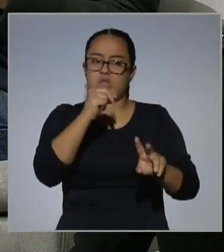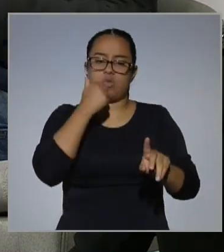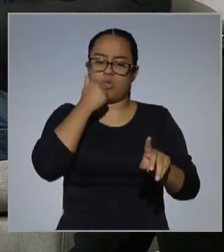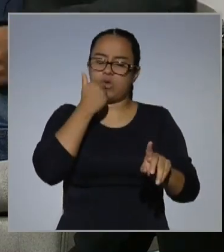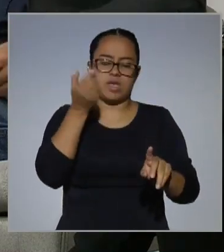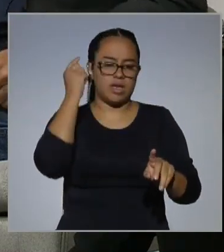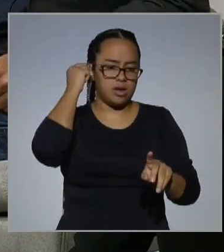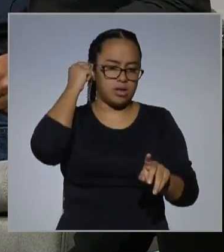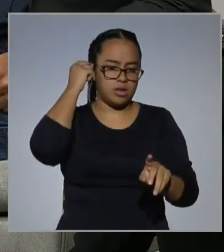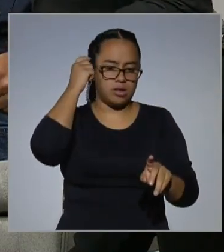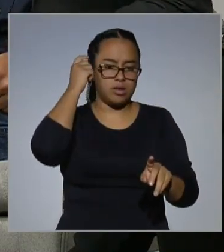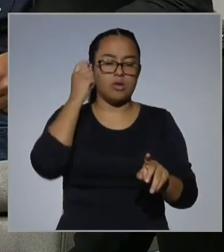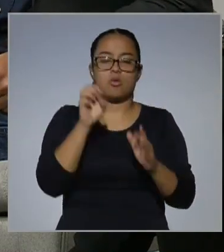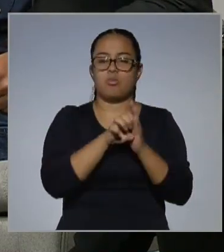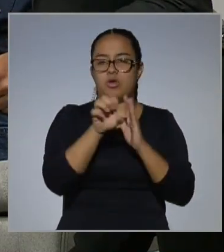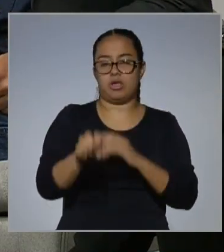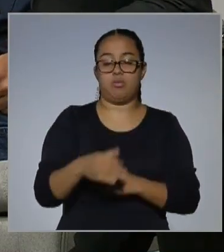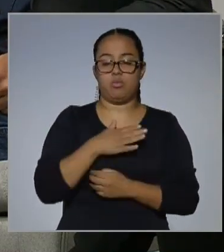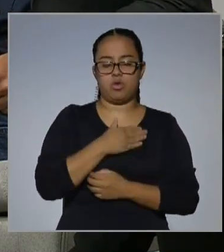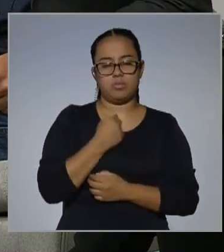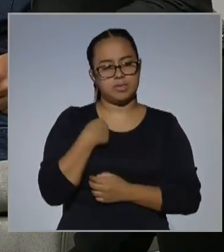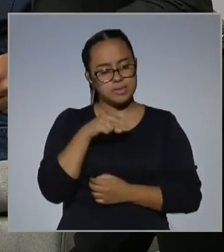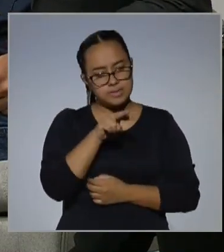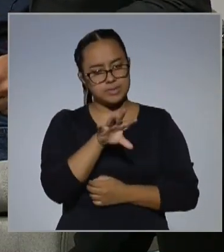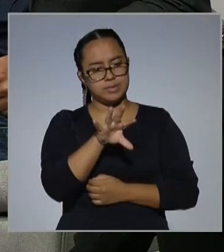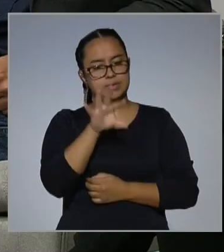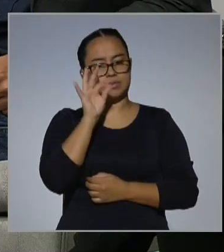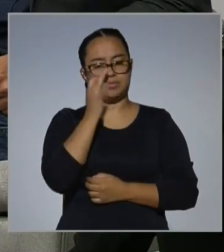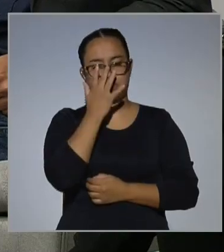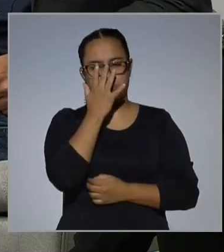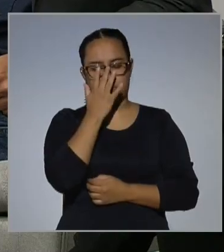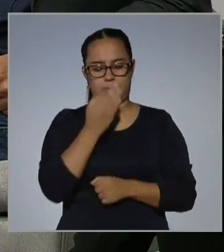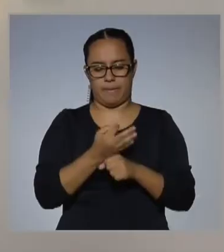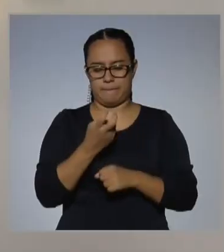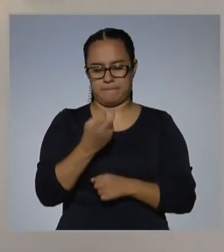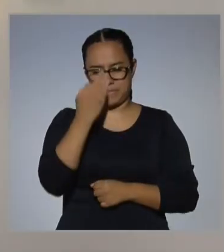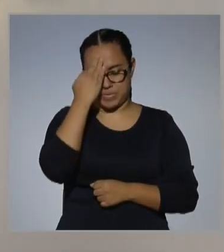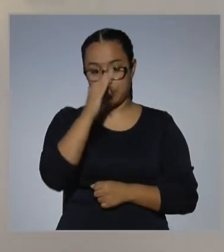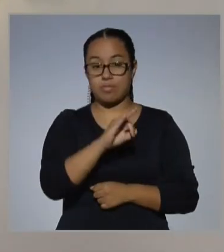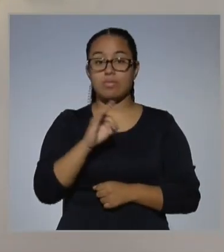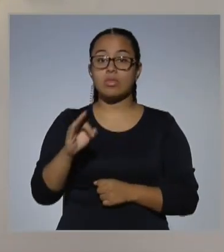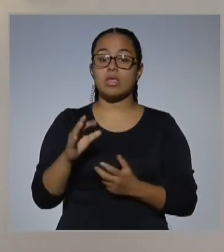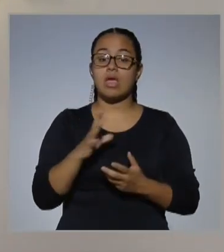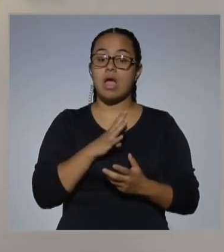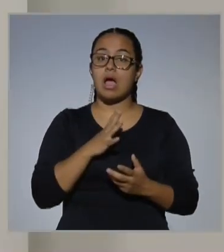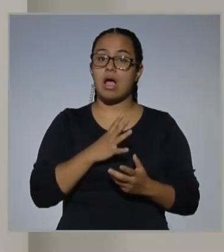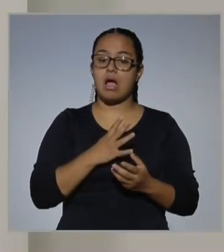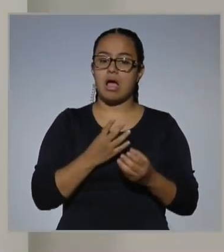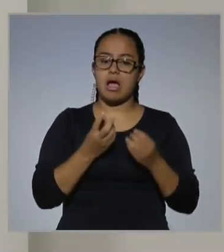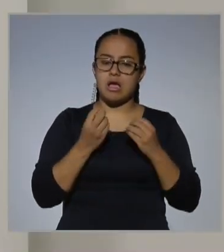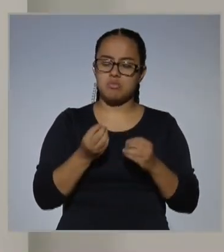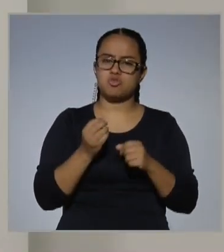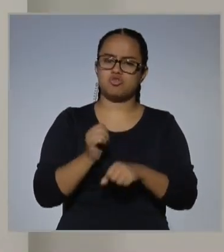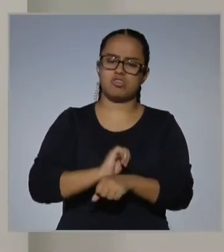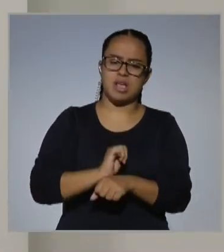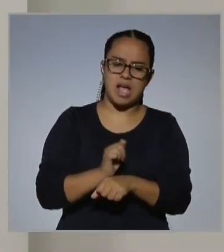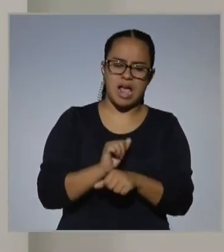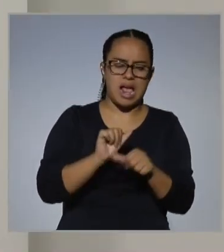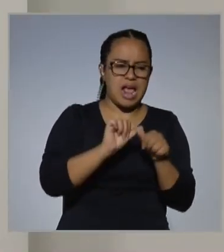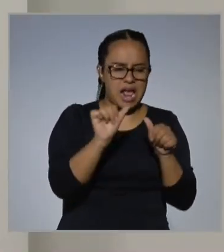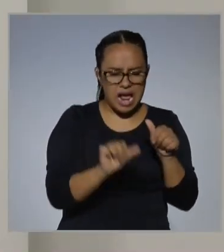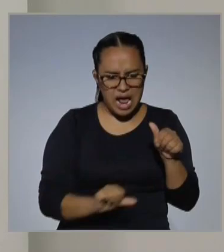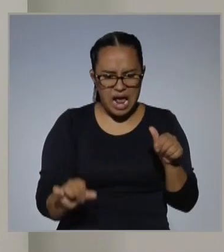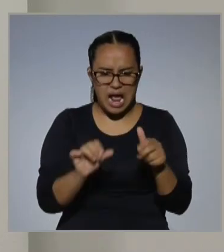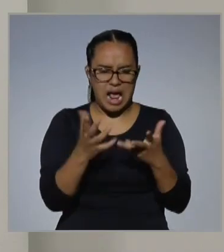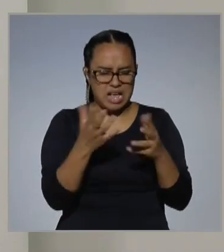de lejos. A mí me llama, por ejemplo, mucho la atención en estas fechas la cantidad de artistas,